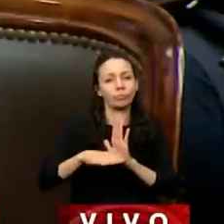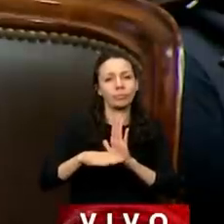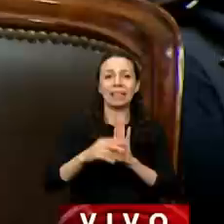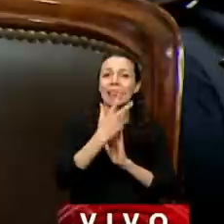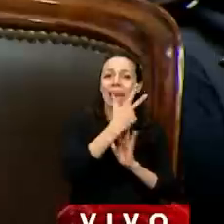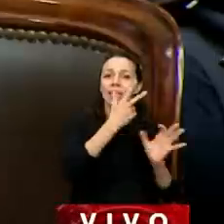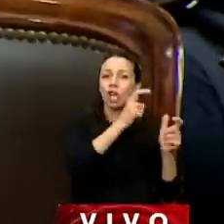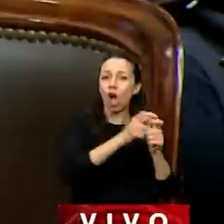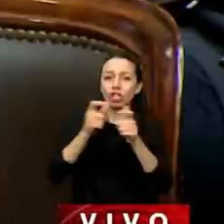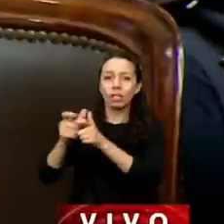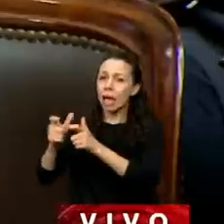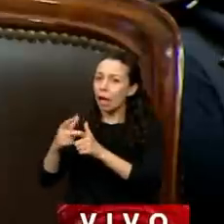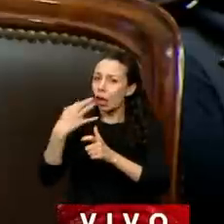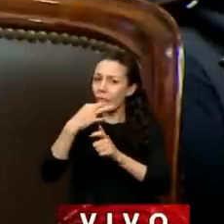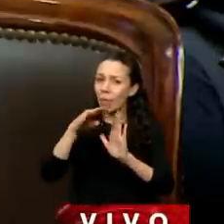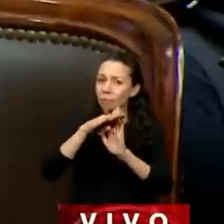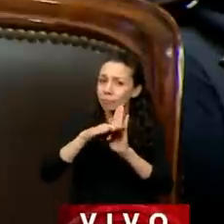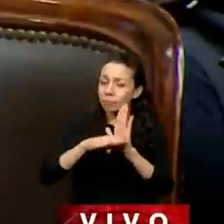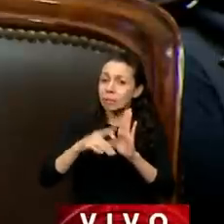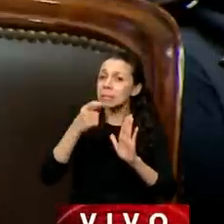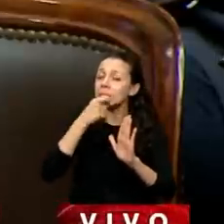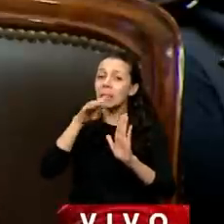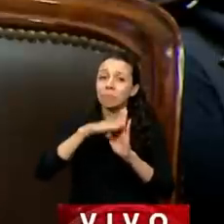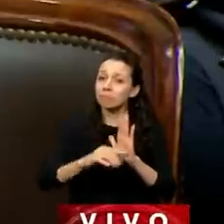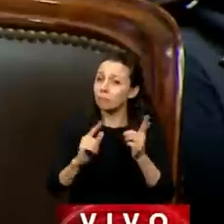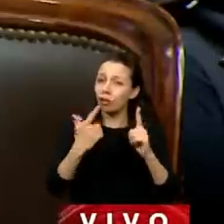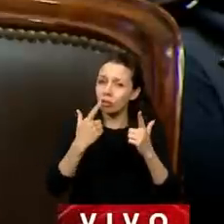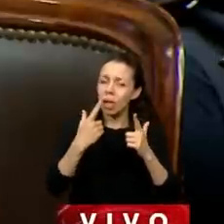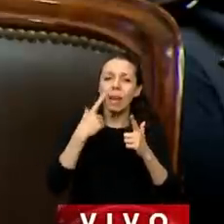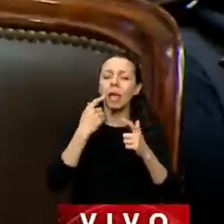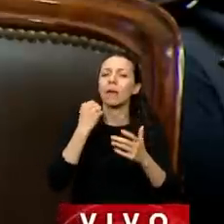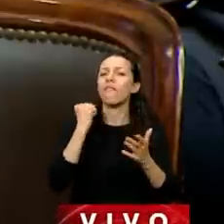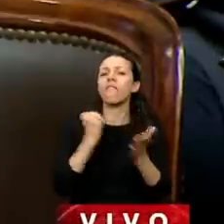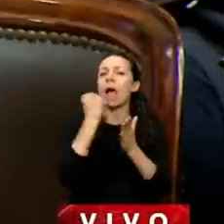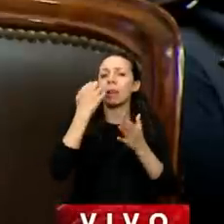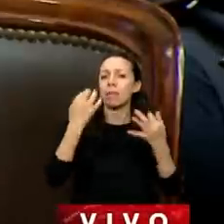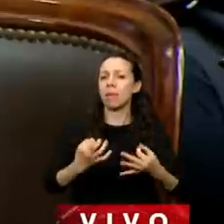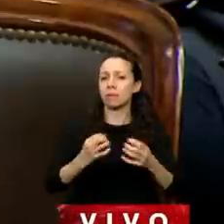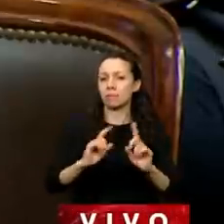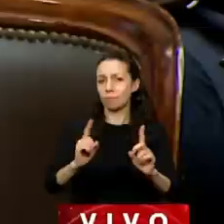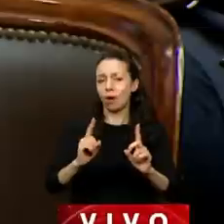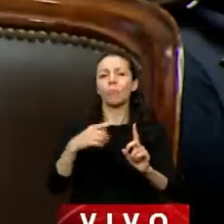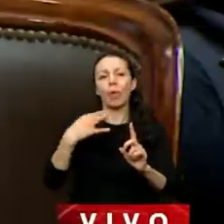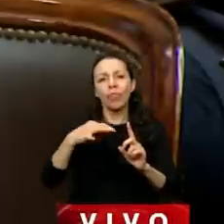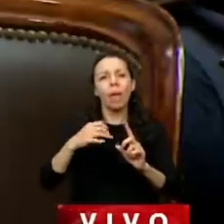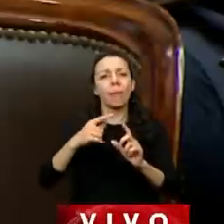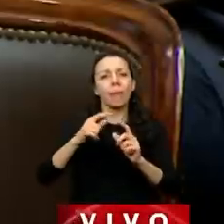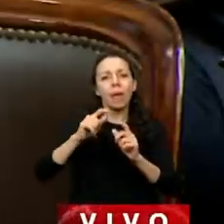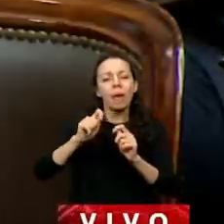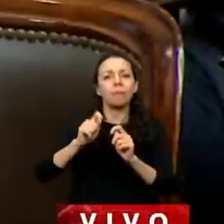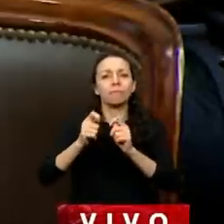tres consejos, no obtuvieran la validez nacional y se iniciasen procesos de mejora continua para su